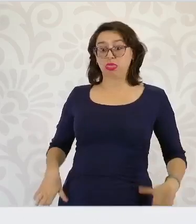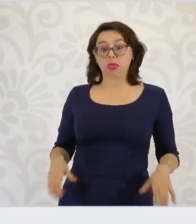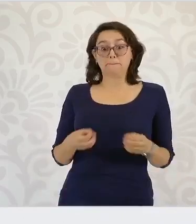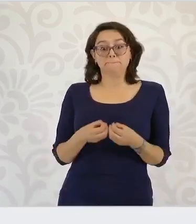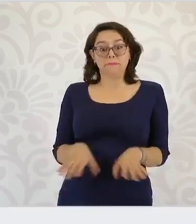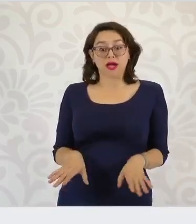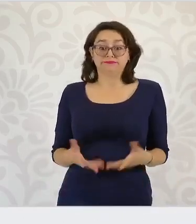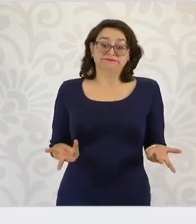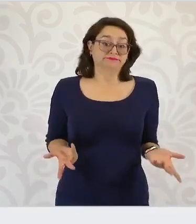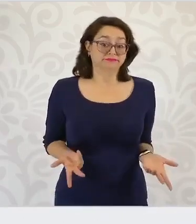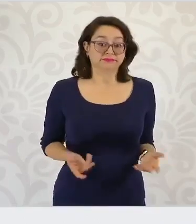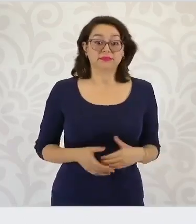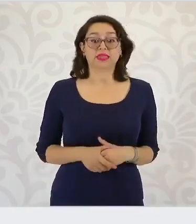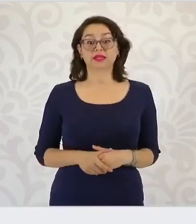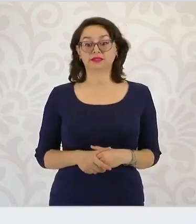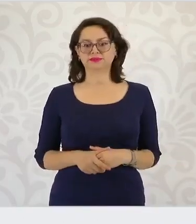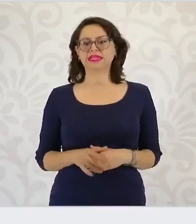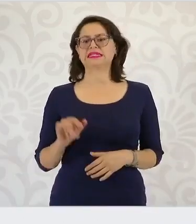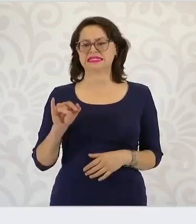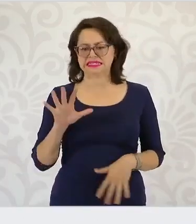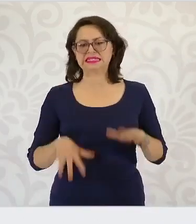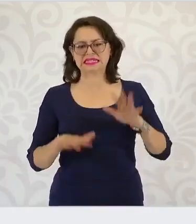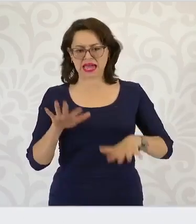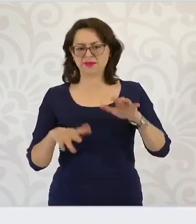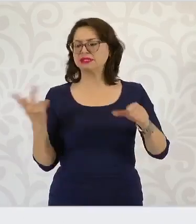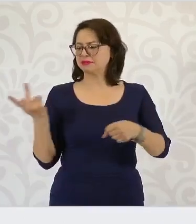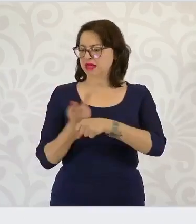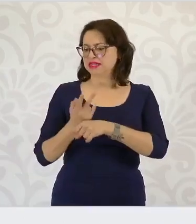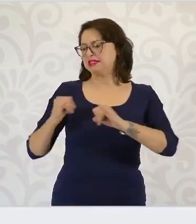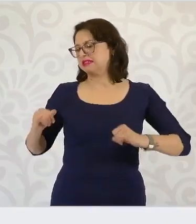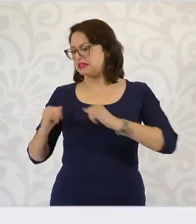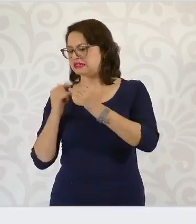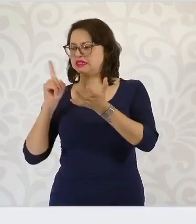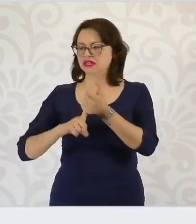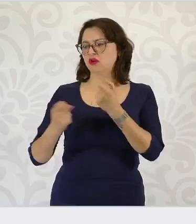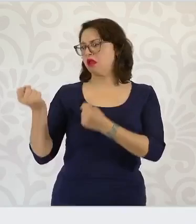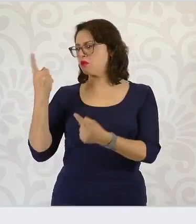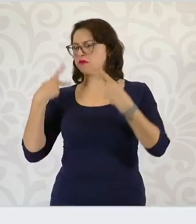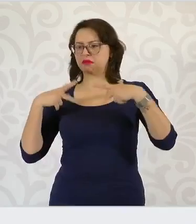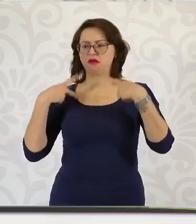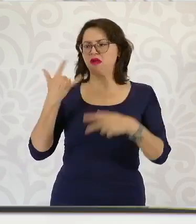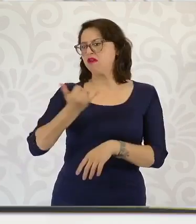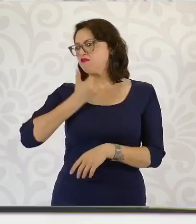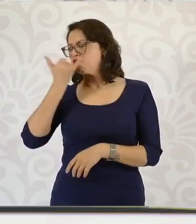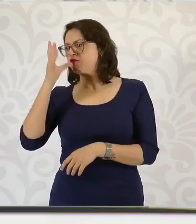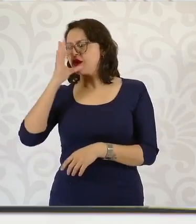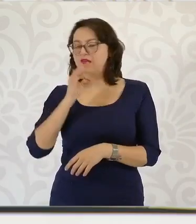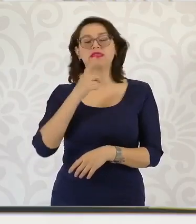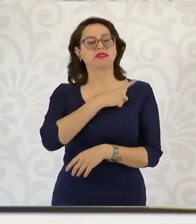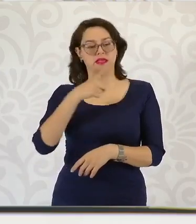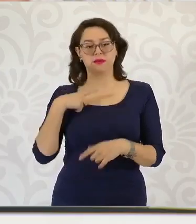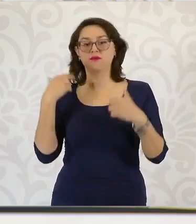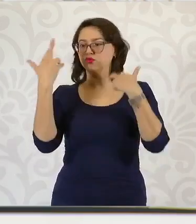Entonces, si hubo alguna falta de algún servidor público, se revisa y no, aquí no